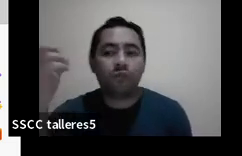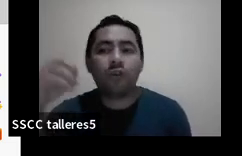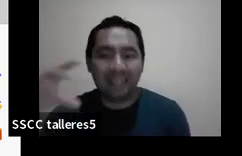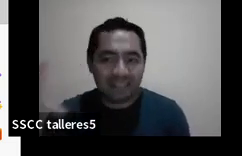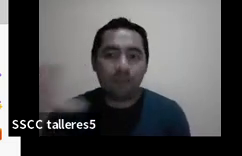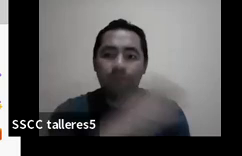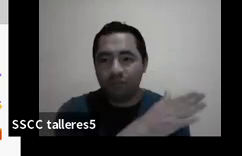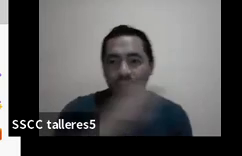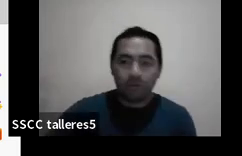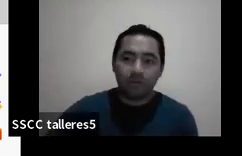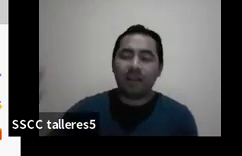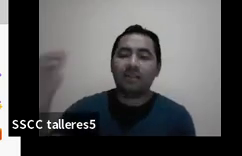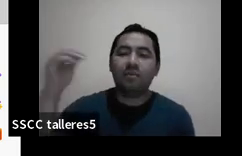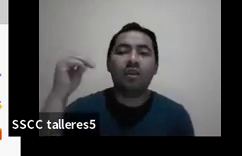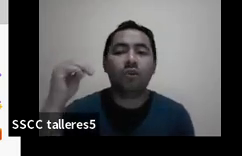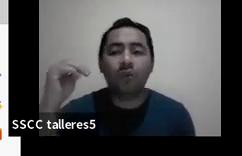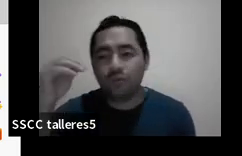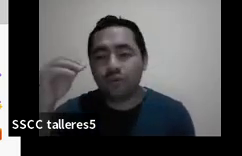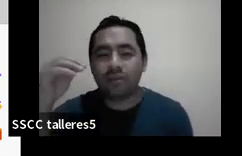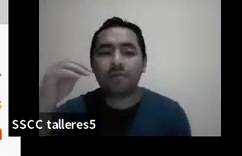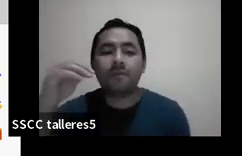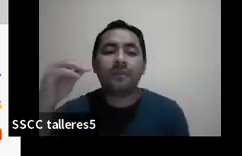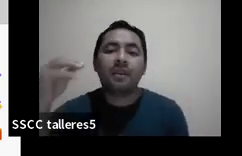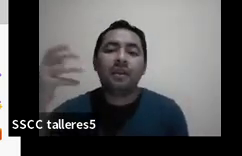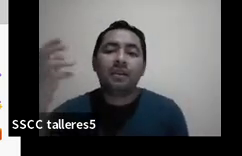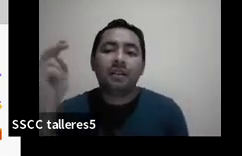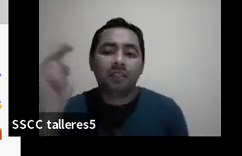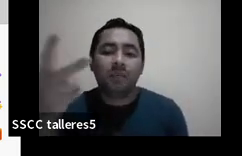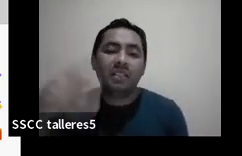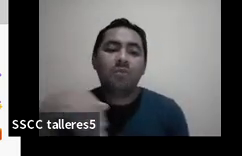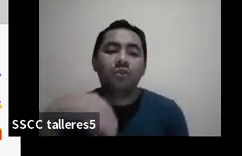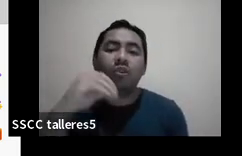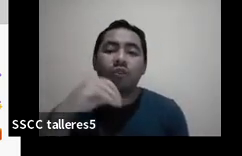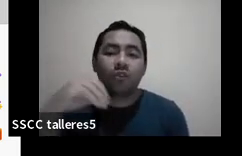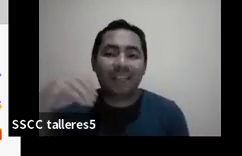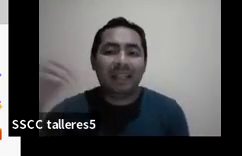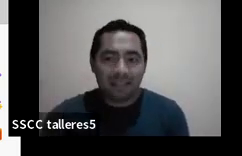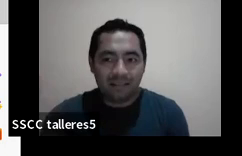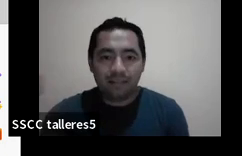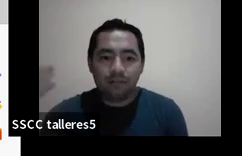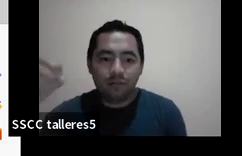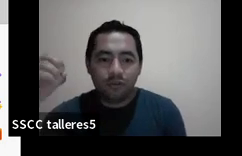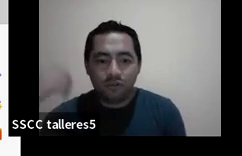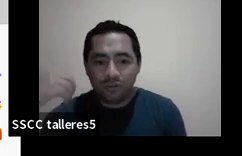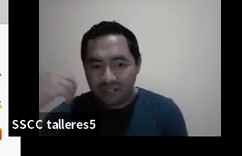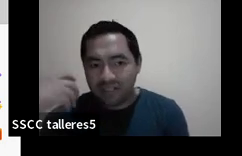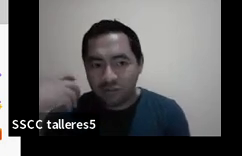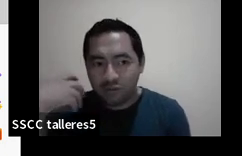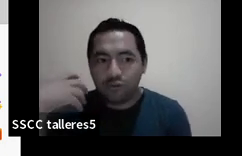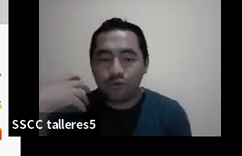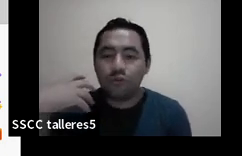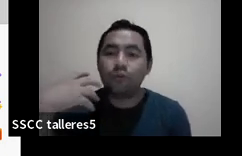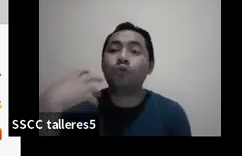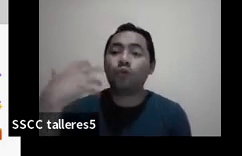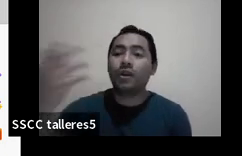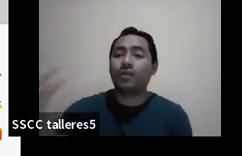de sordo oralizado, siempre y cuando haya terminado todo su proceso. Después tenemos a los sordos signantes. Los sordos signantes